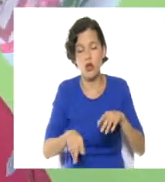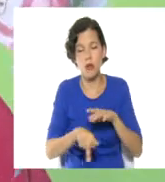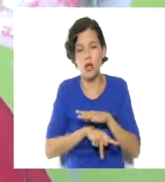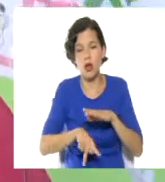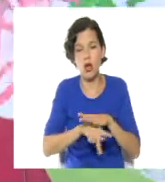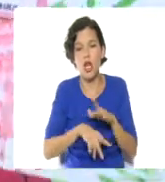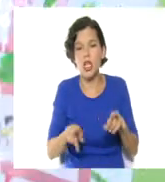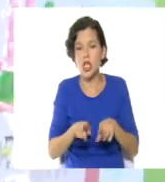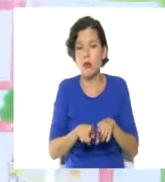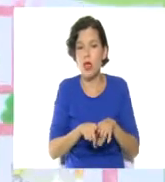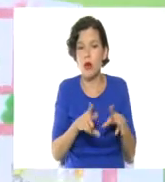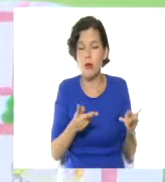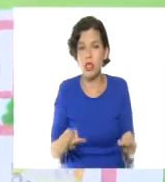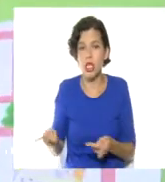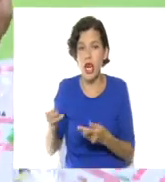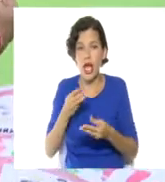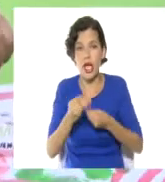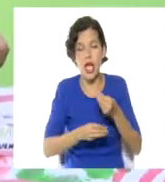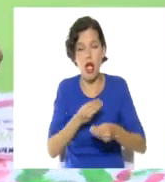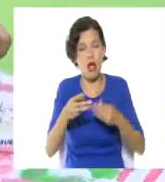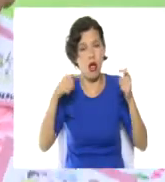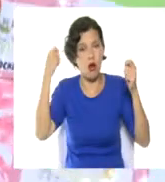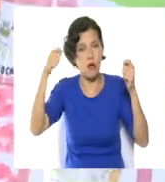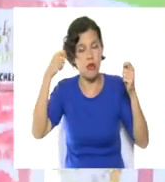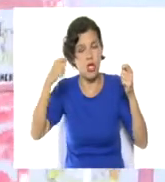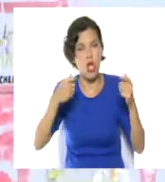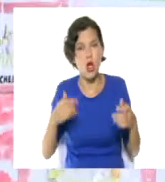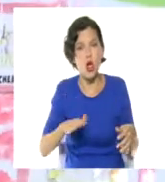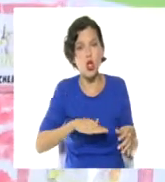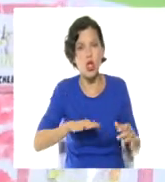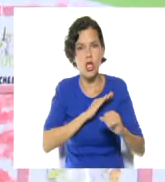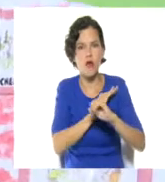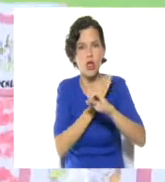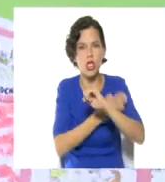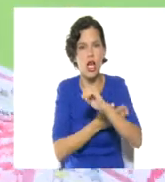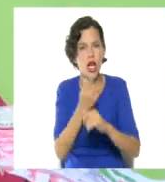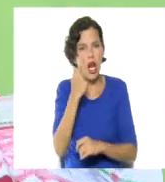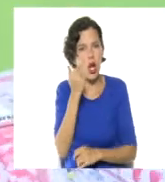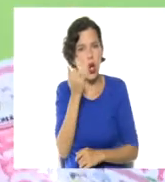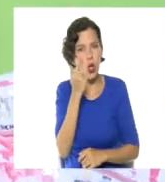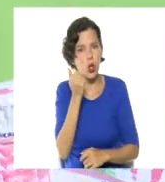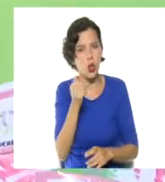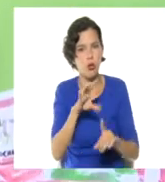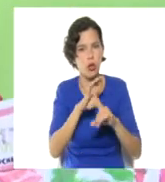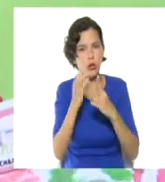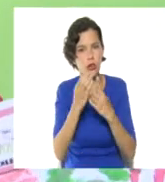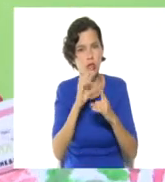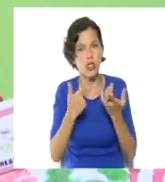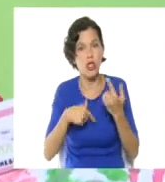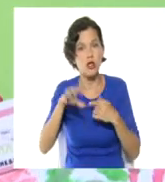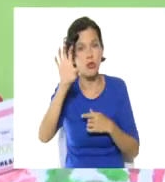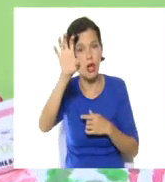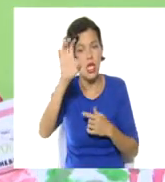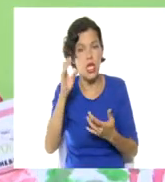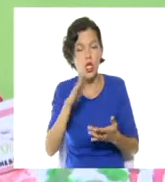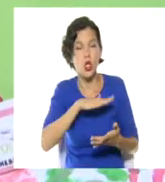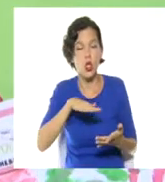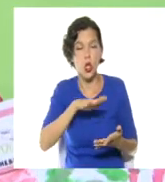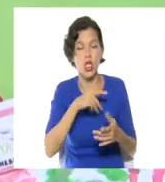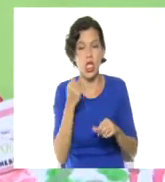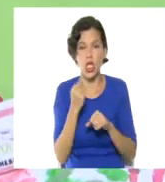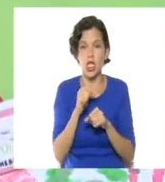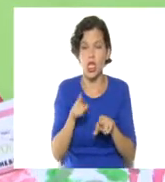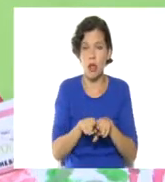los vamos a invitar a que graben un video donde fortalezcan las costumbres y tradiciones de su país, donde ellos